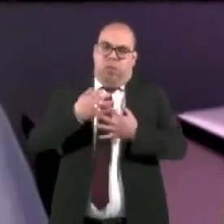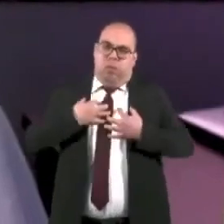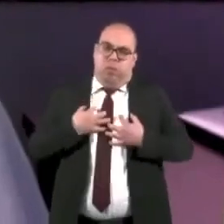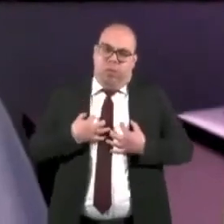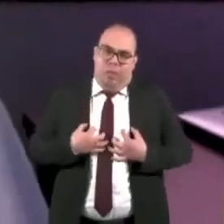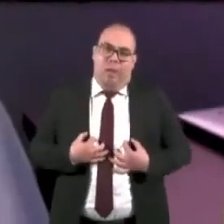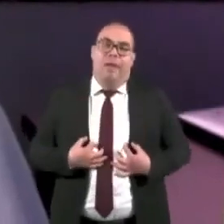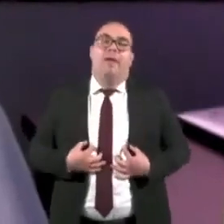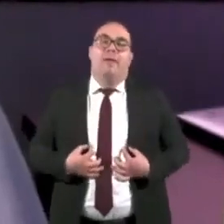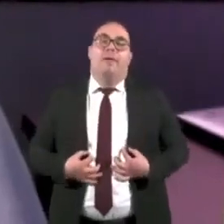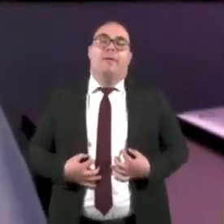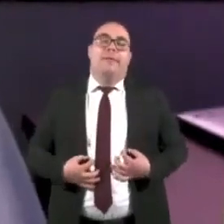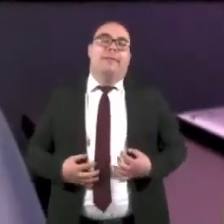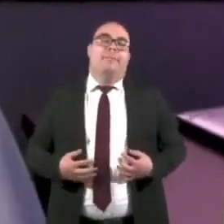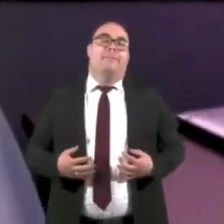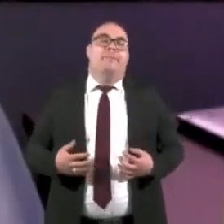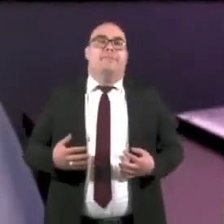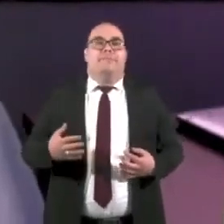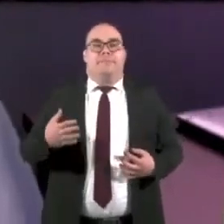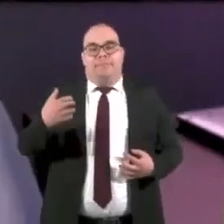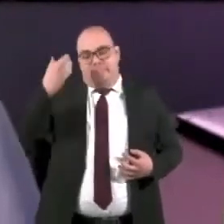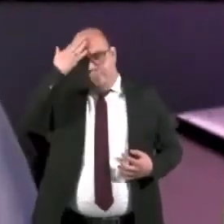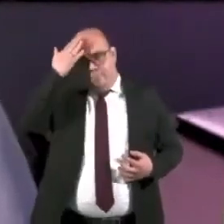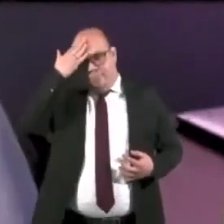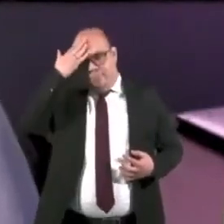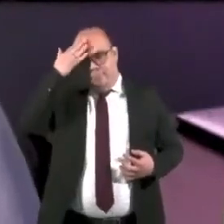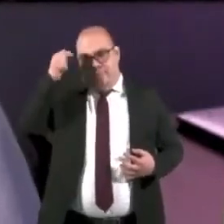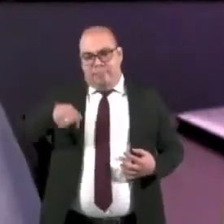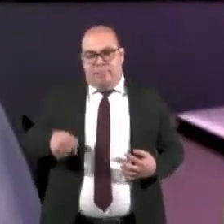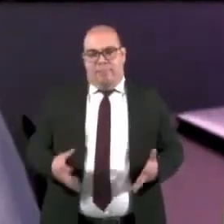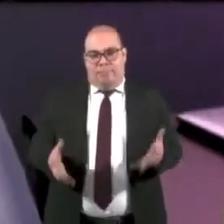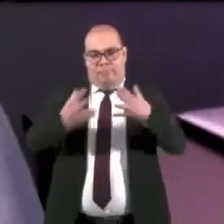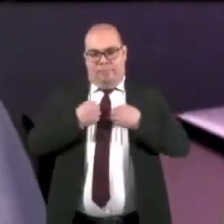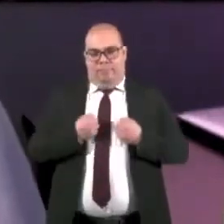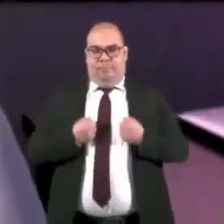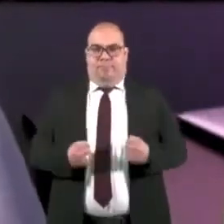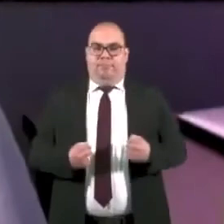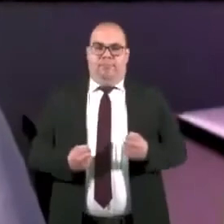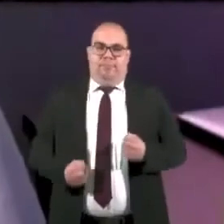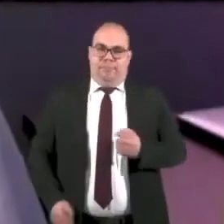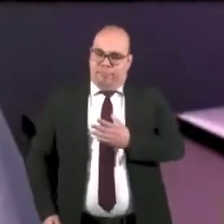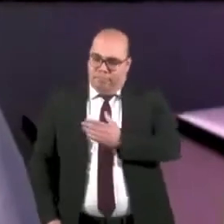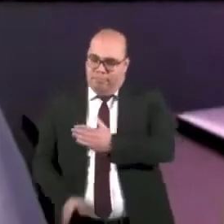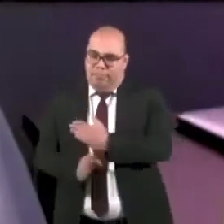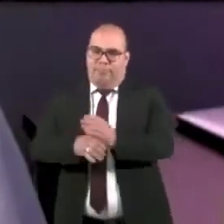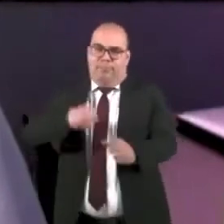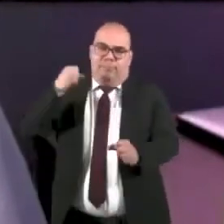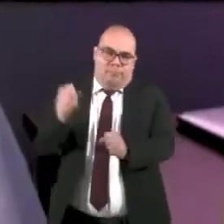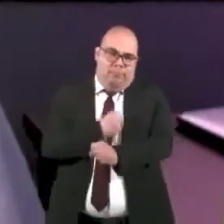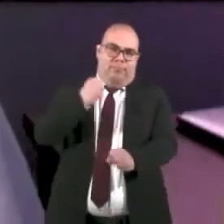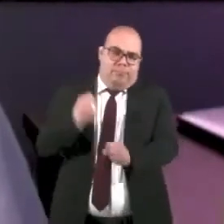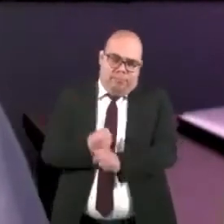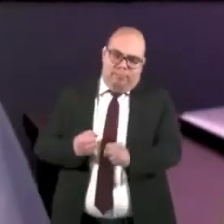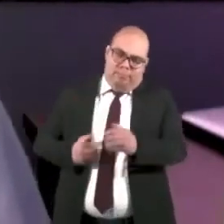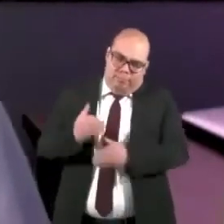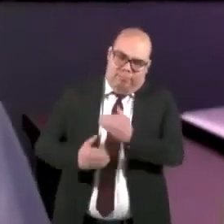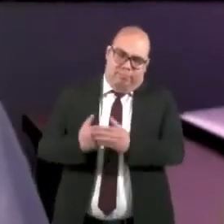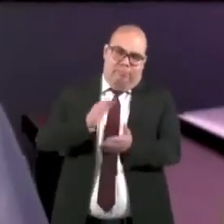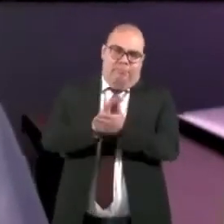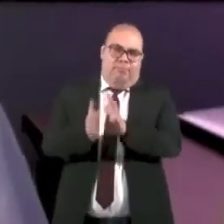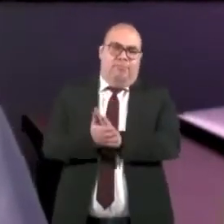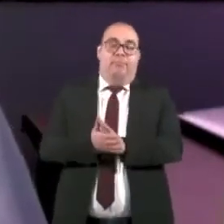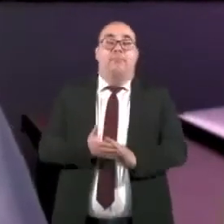pero sale fortalecido. Sale fortalecido para seguir trabajando por el proceso, porque